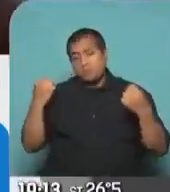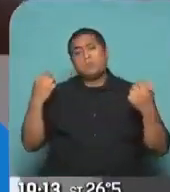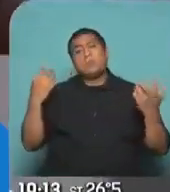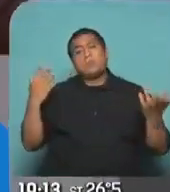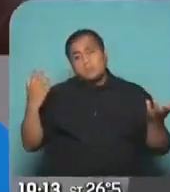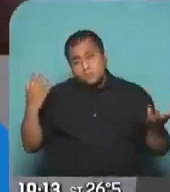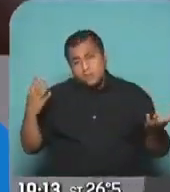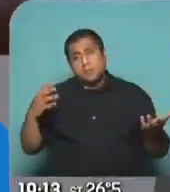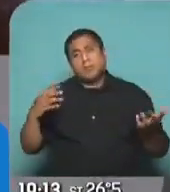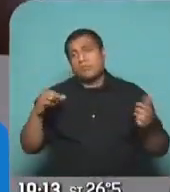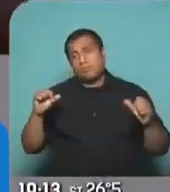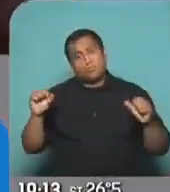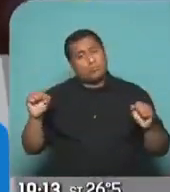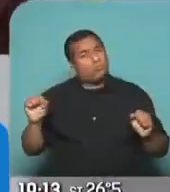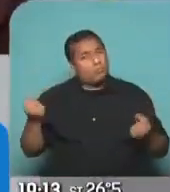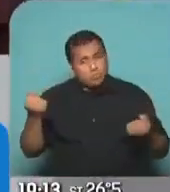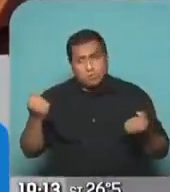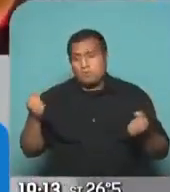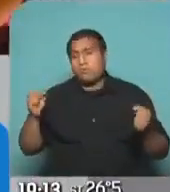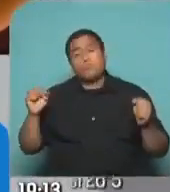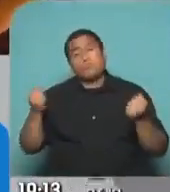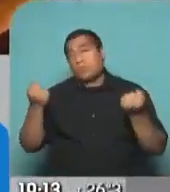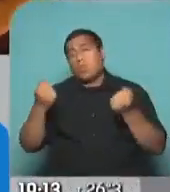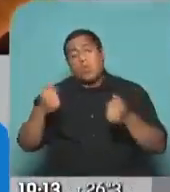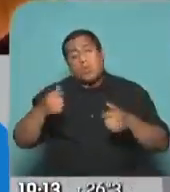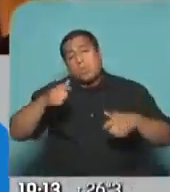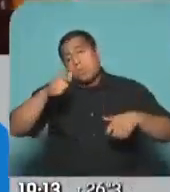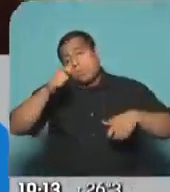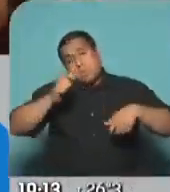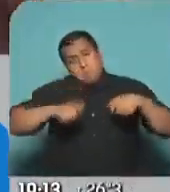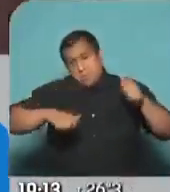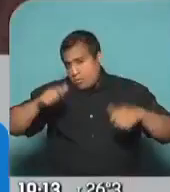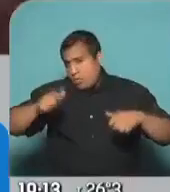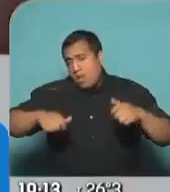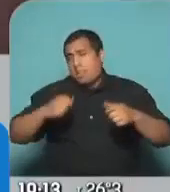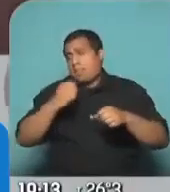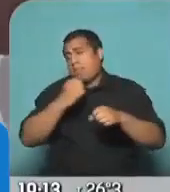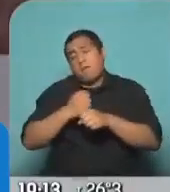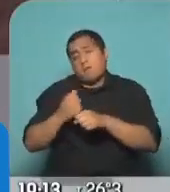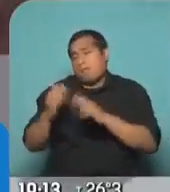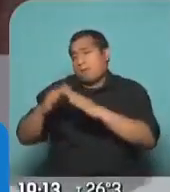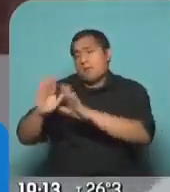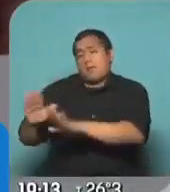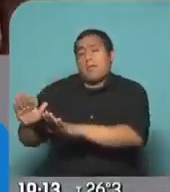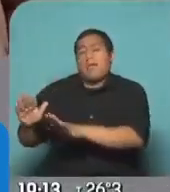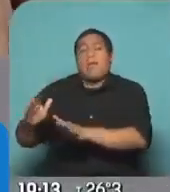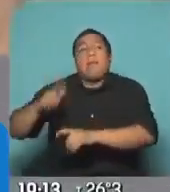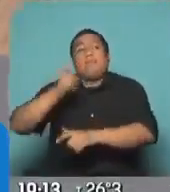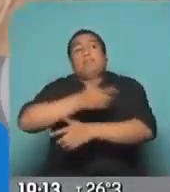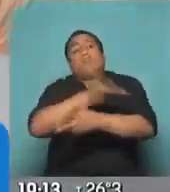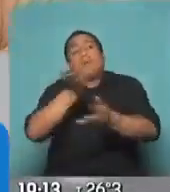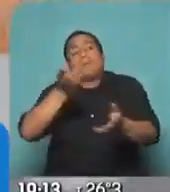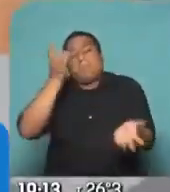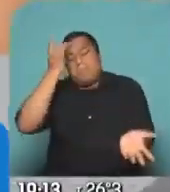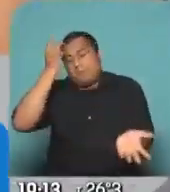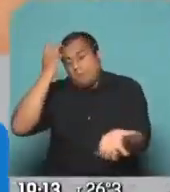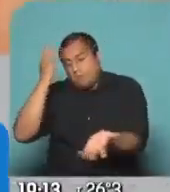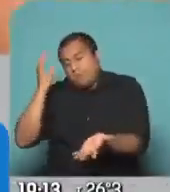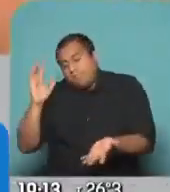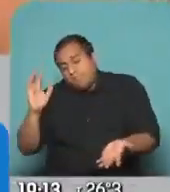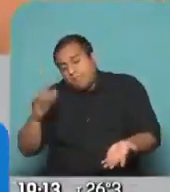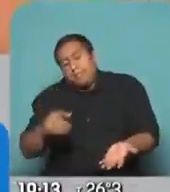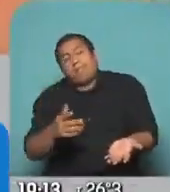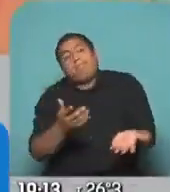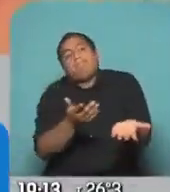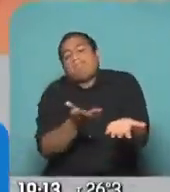están paradas, están todos los trabajadores en su casa. Le pedimos disculpas al público usuario, porque la verdad que no tiene nada que ver en esta